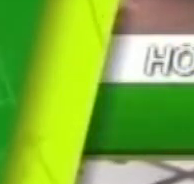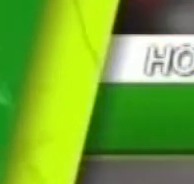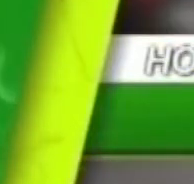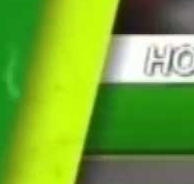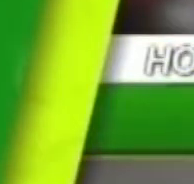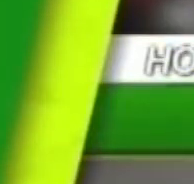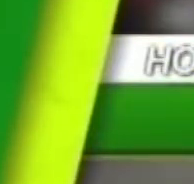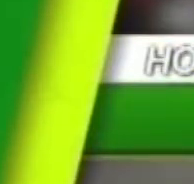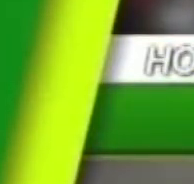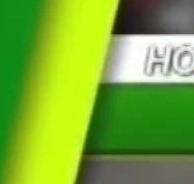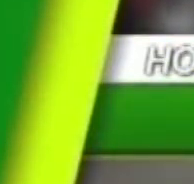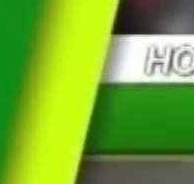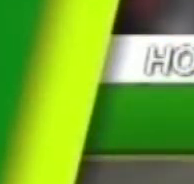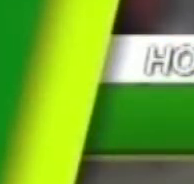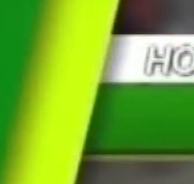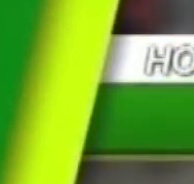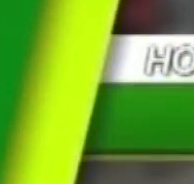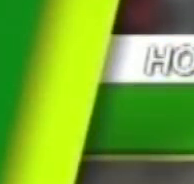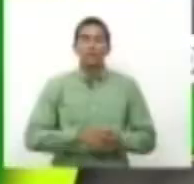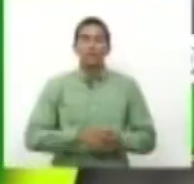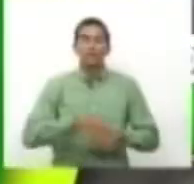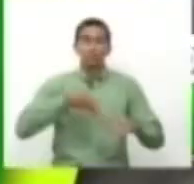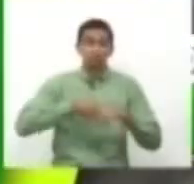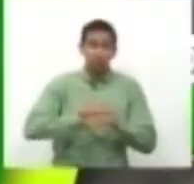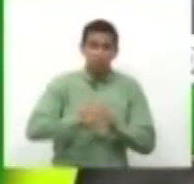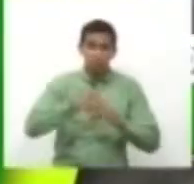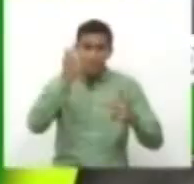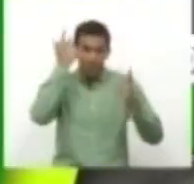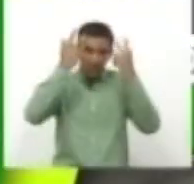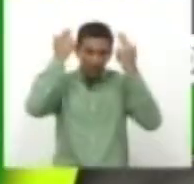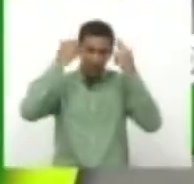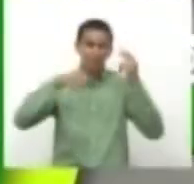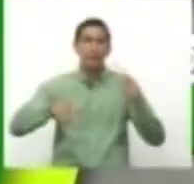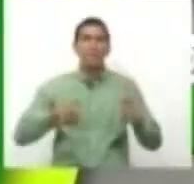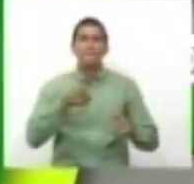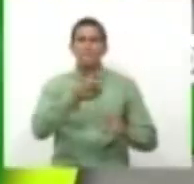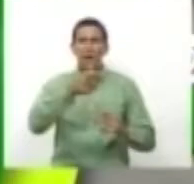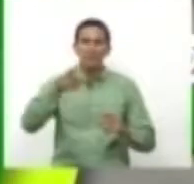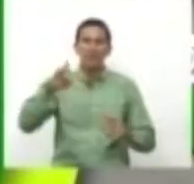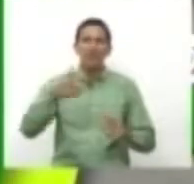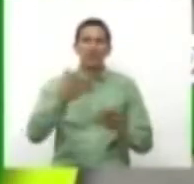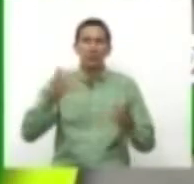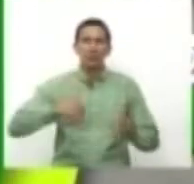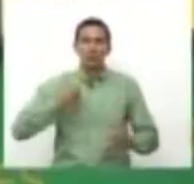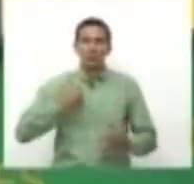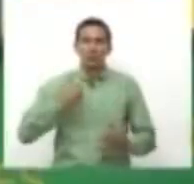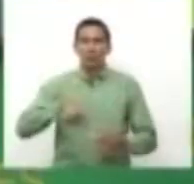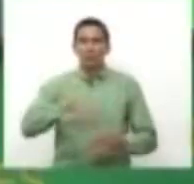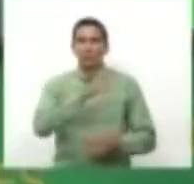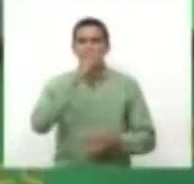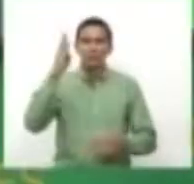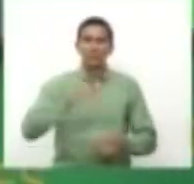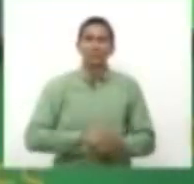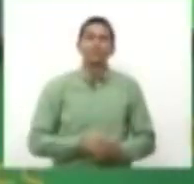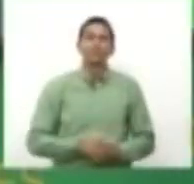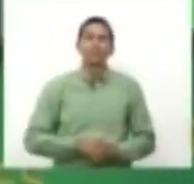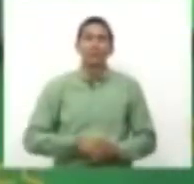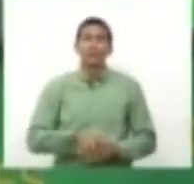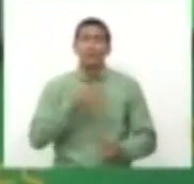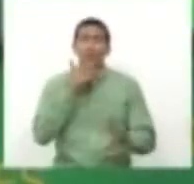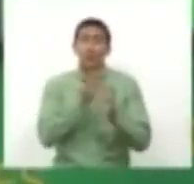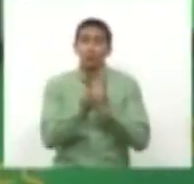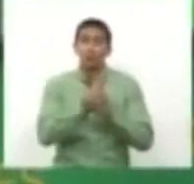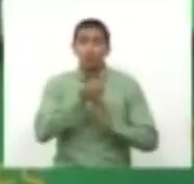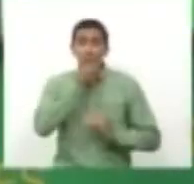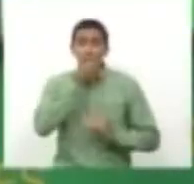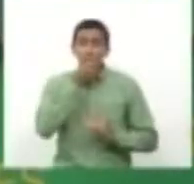primero. Asesinan al interior de una peluquería a joven en el suroccidente de Barranquilla. Buenas noticias, arrancamos